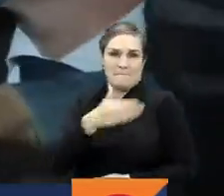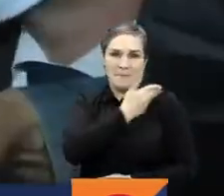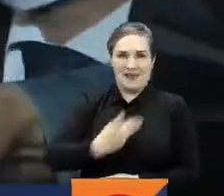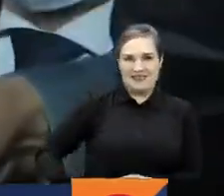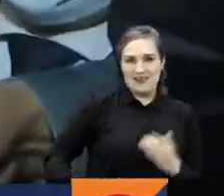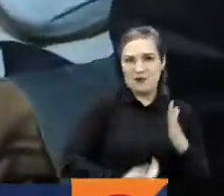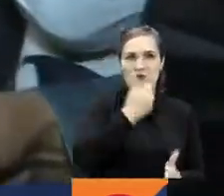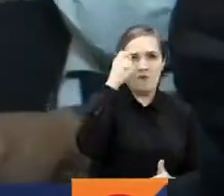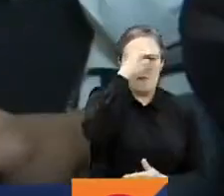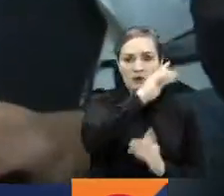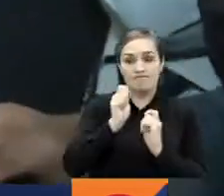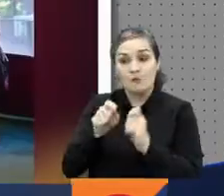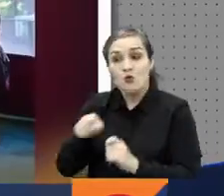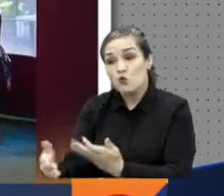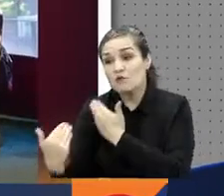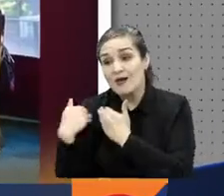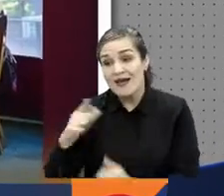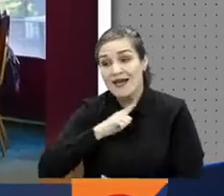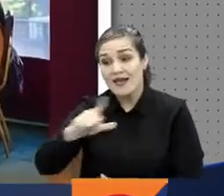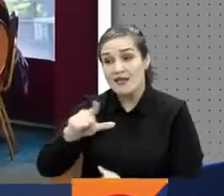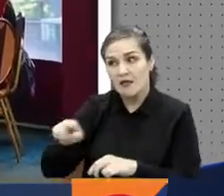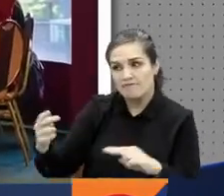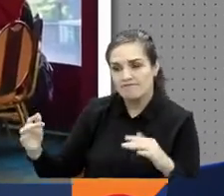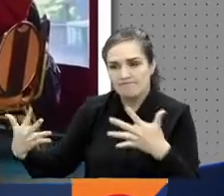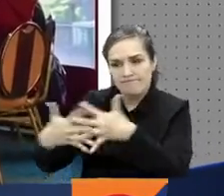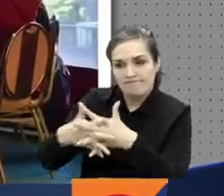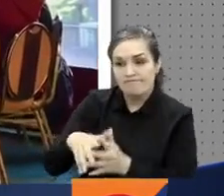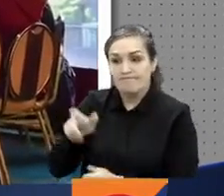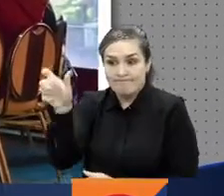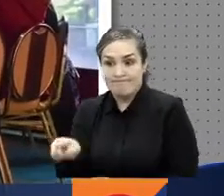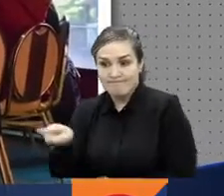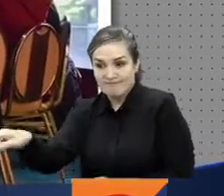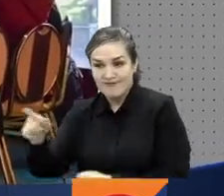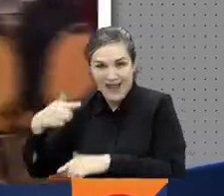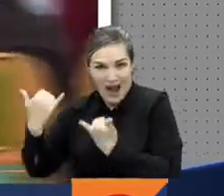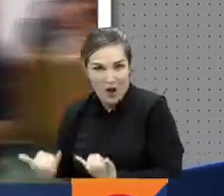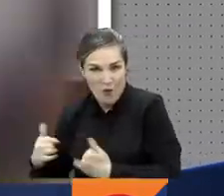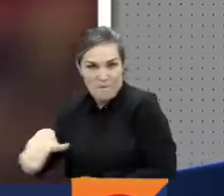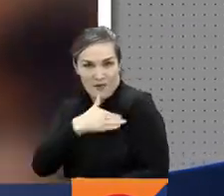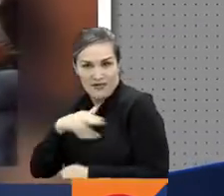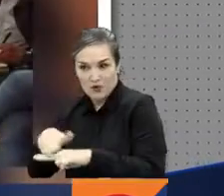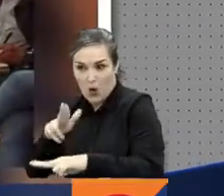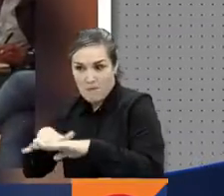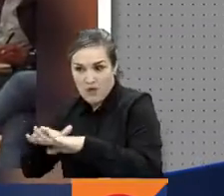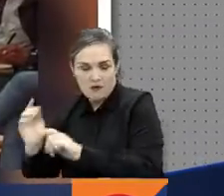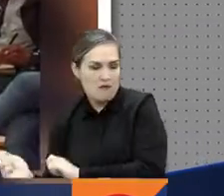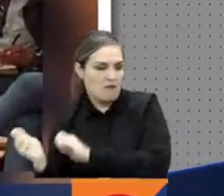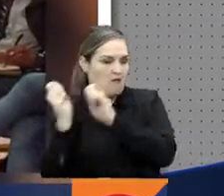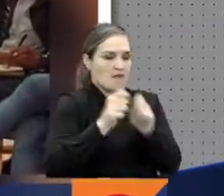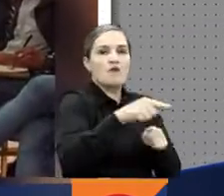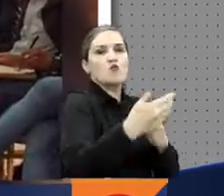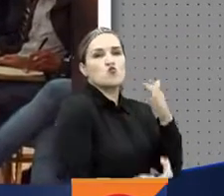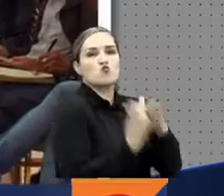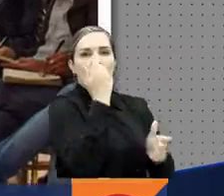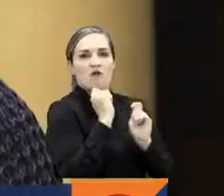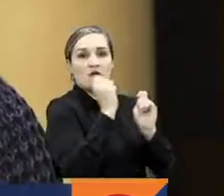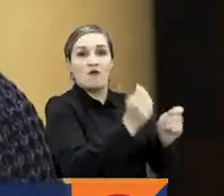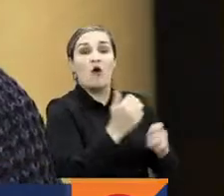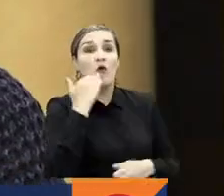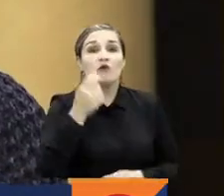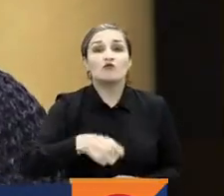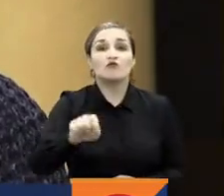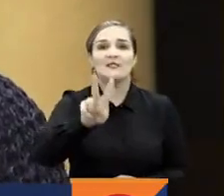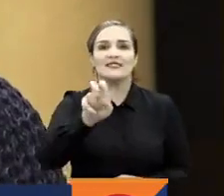para liderar el empalme con el actual ministro de ambiente carlos eduardo correa 7 de agosto día de la posición del presidente